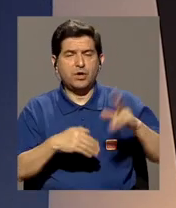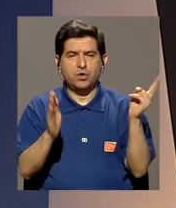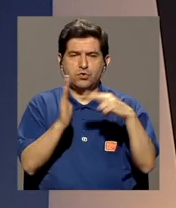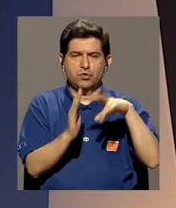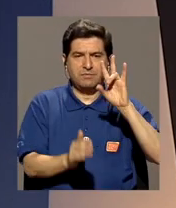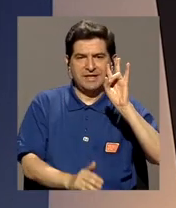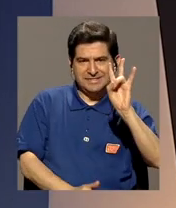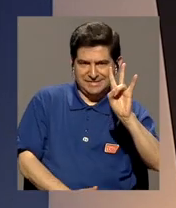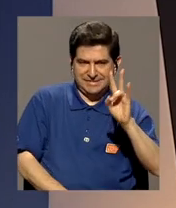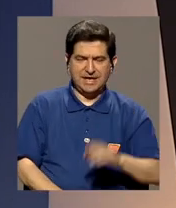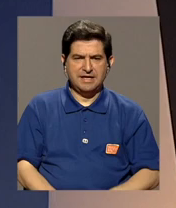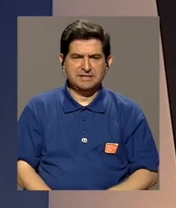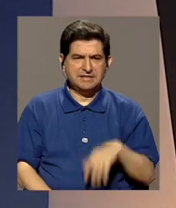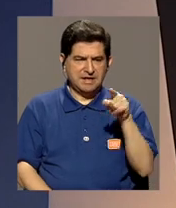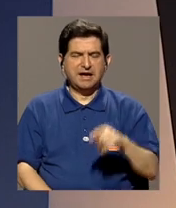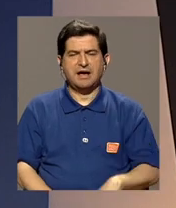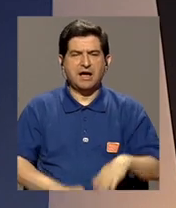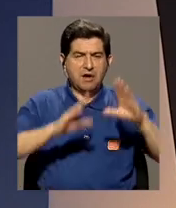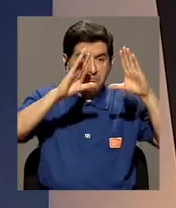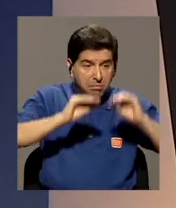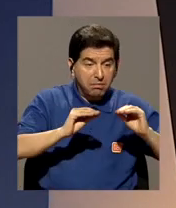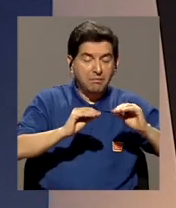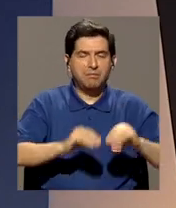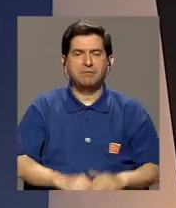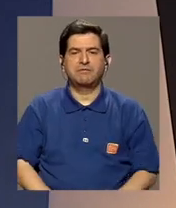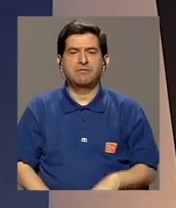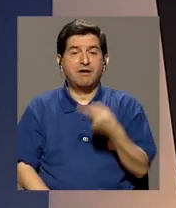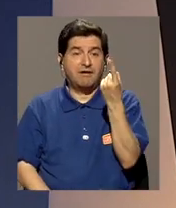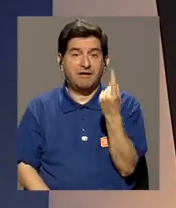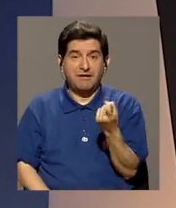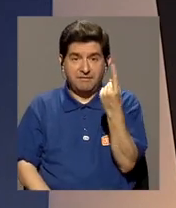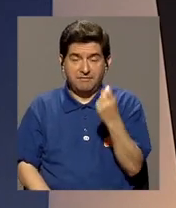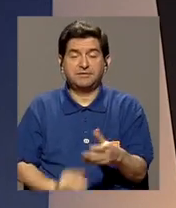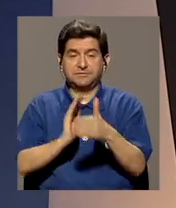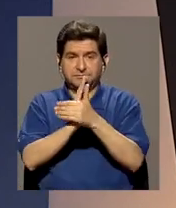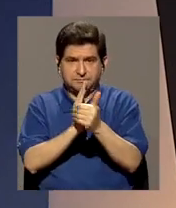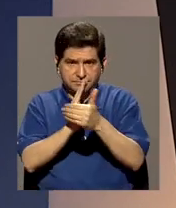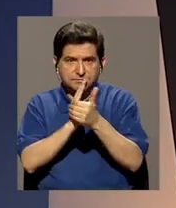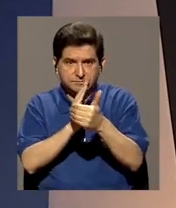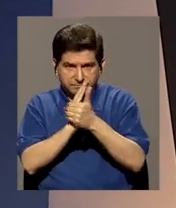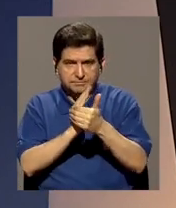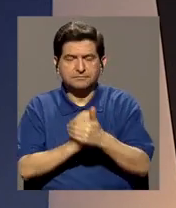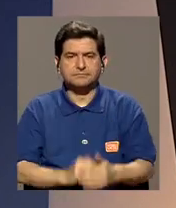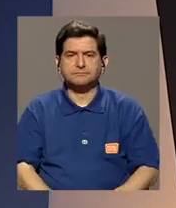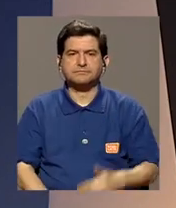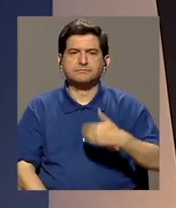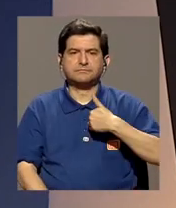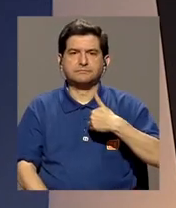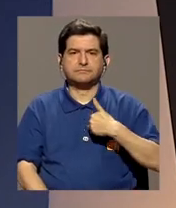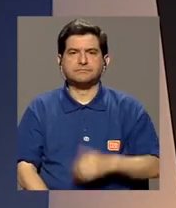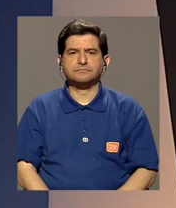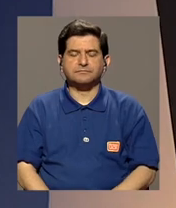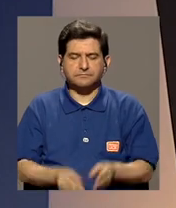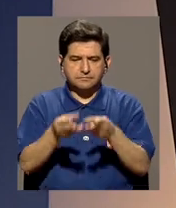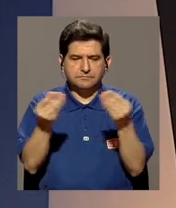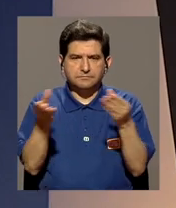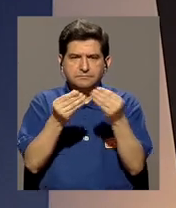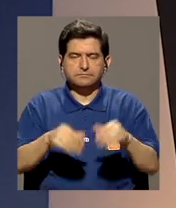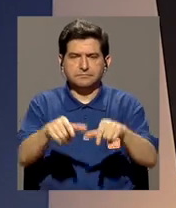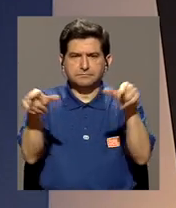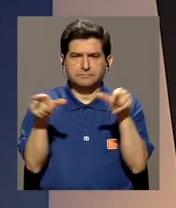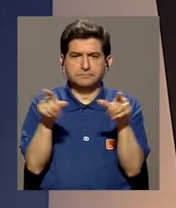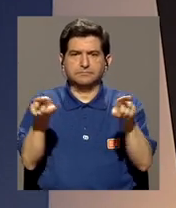2007 con unos apagones porque faltaba digámoslo así este capacidad de generación